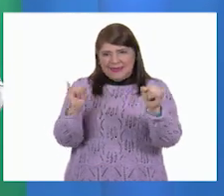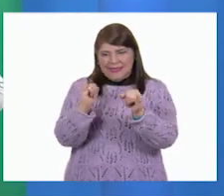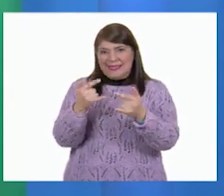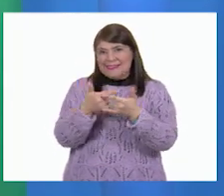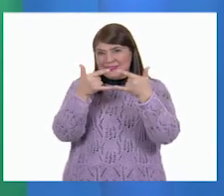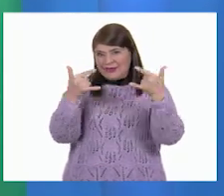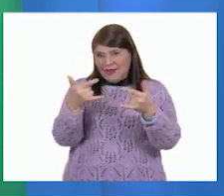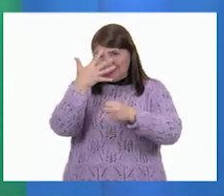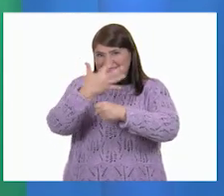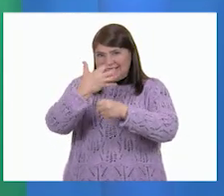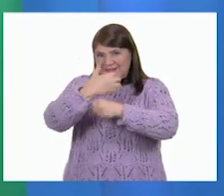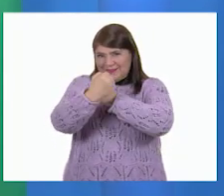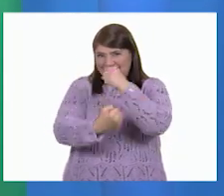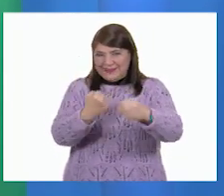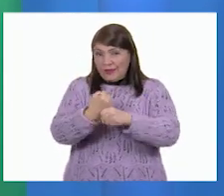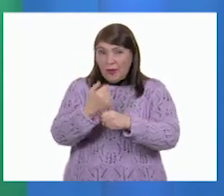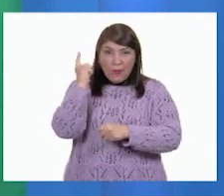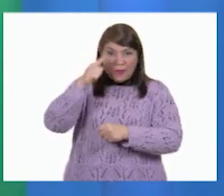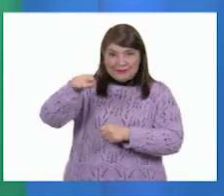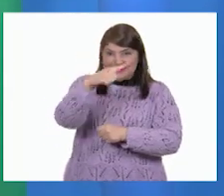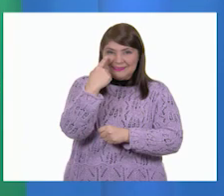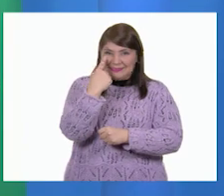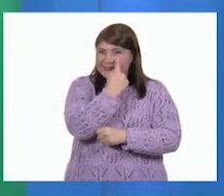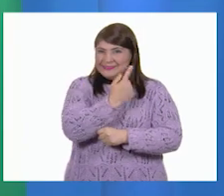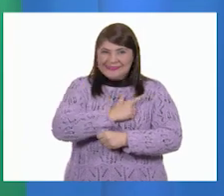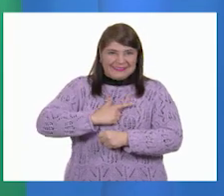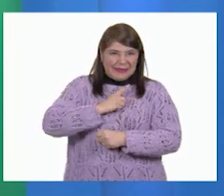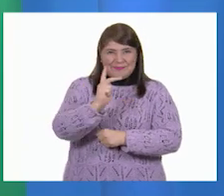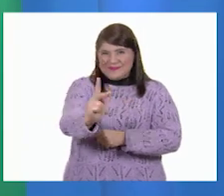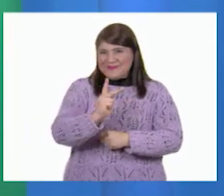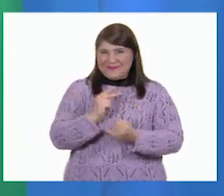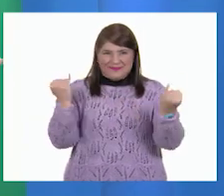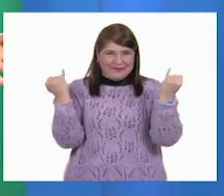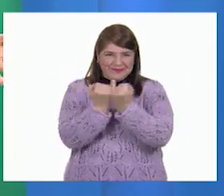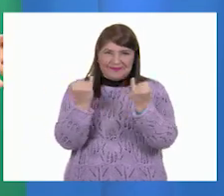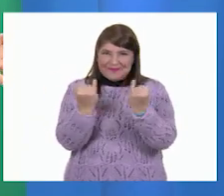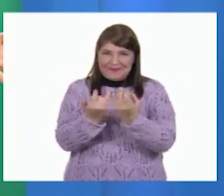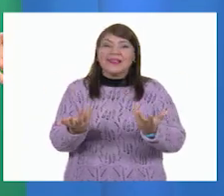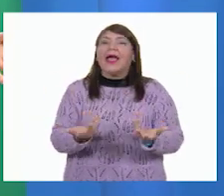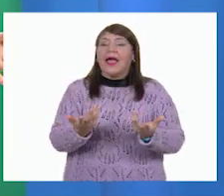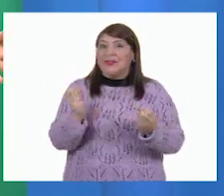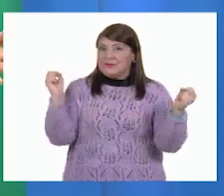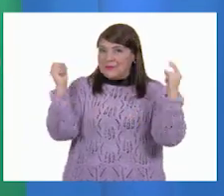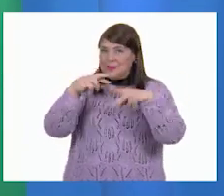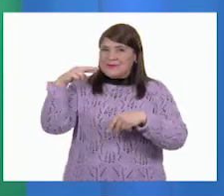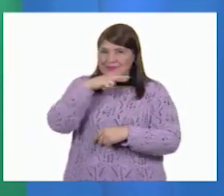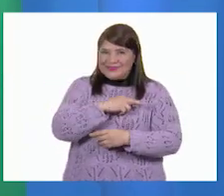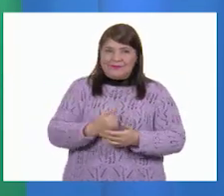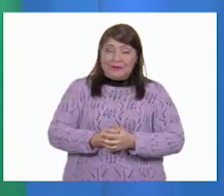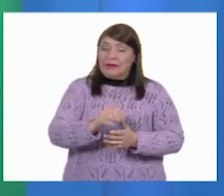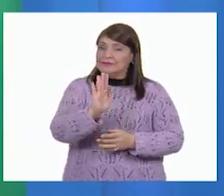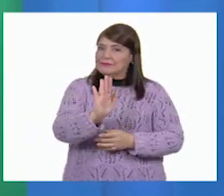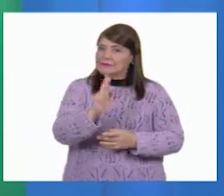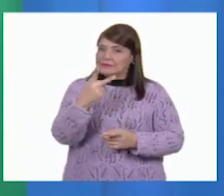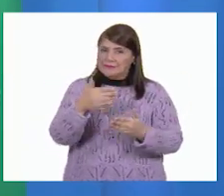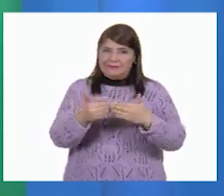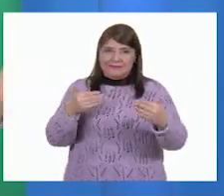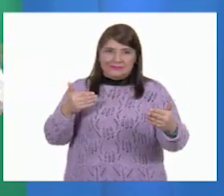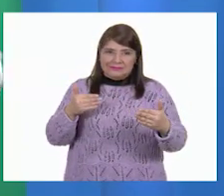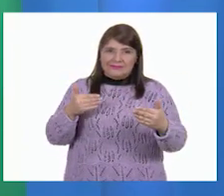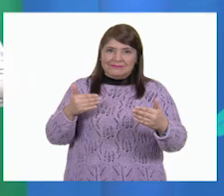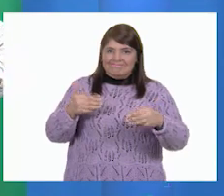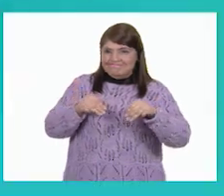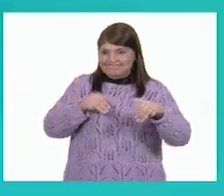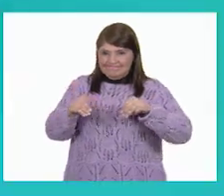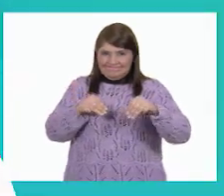5º grado. Espero lo hayan disfrutado tanto como nosotros. Nos vemos hasta la próxima. Pero antes vamos